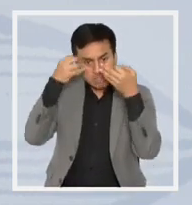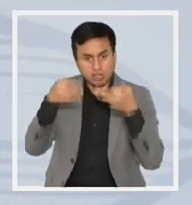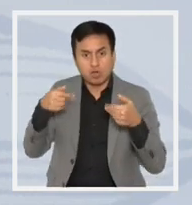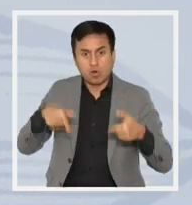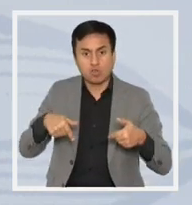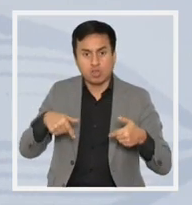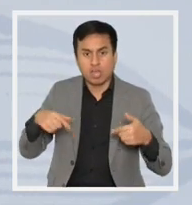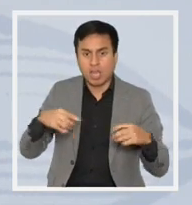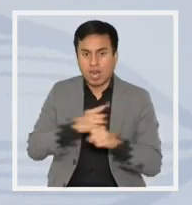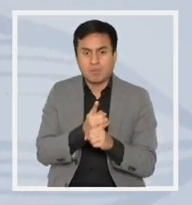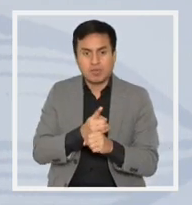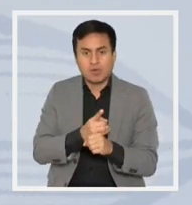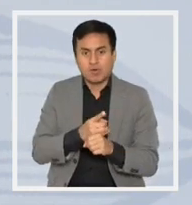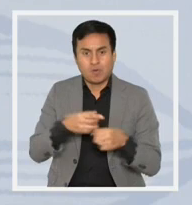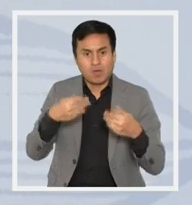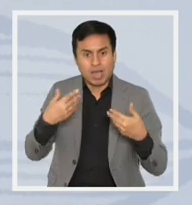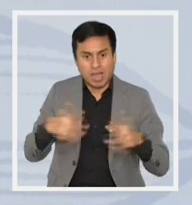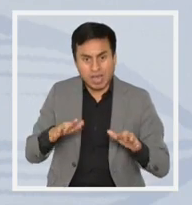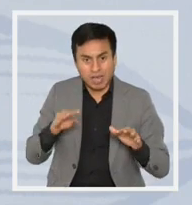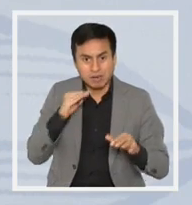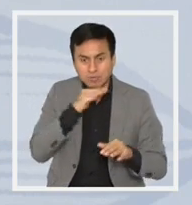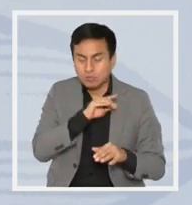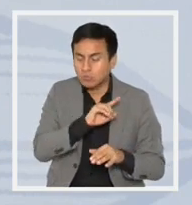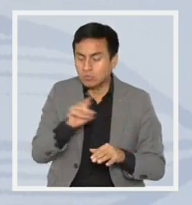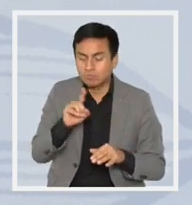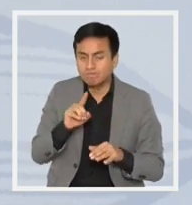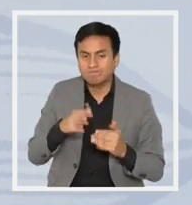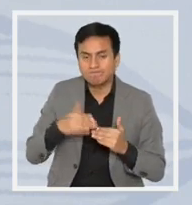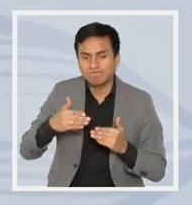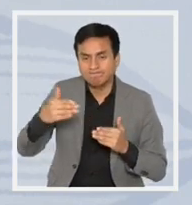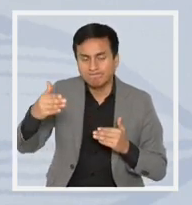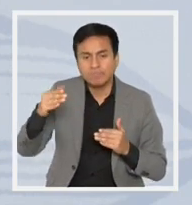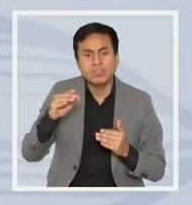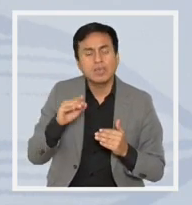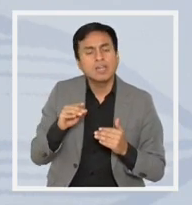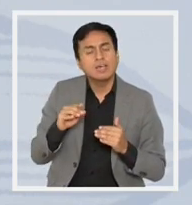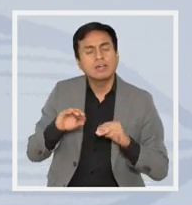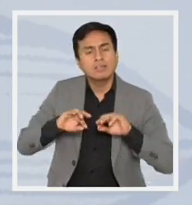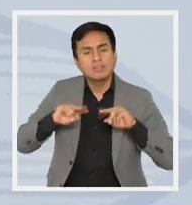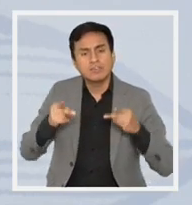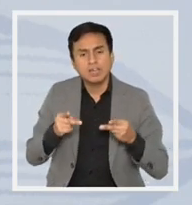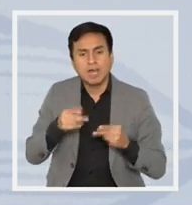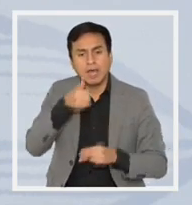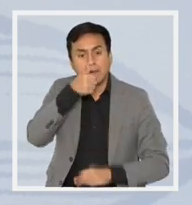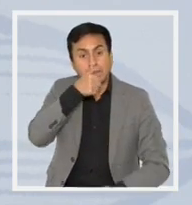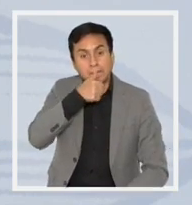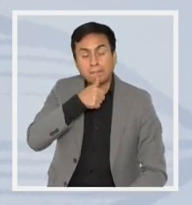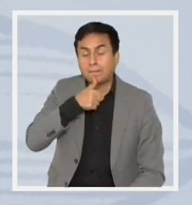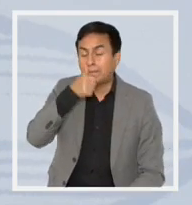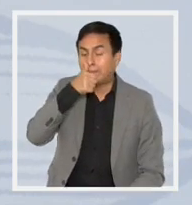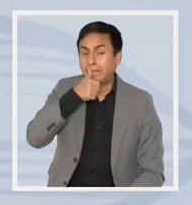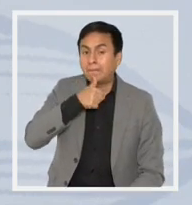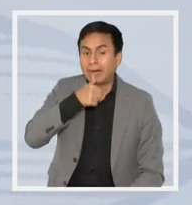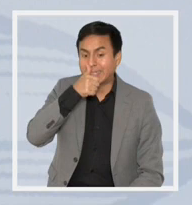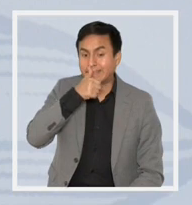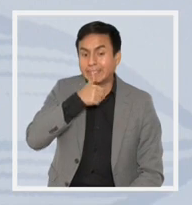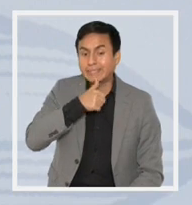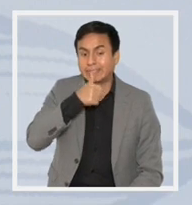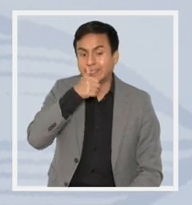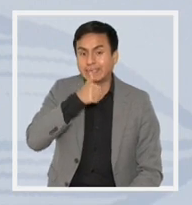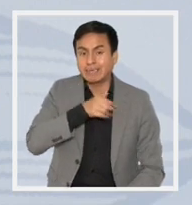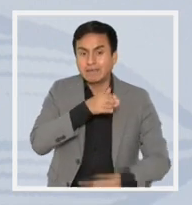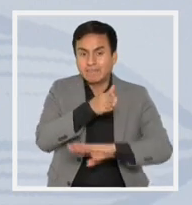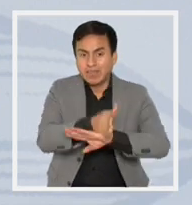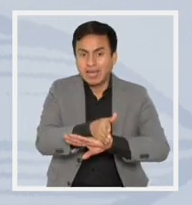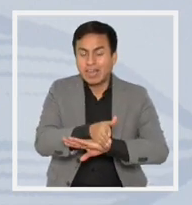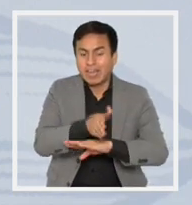hoy no van a ser inmediatos. Y por lo tanto, la paciencia, cuando uno va al